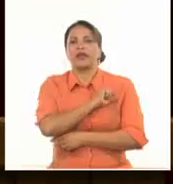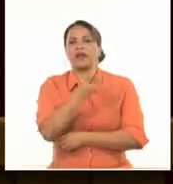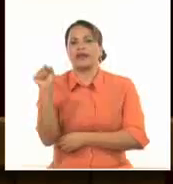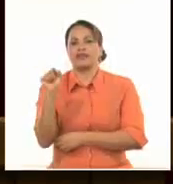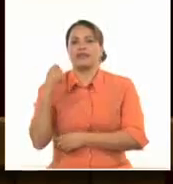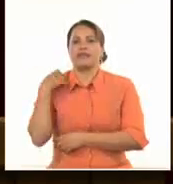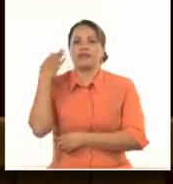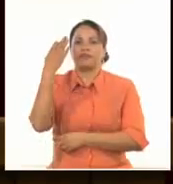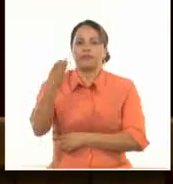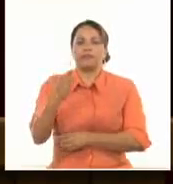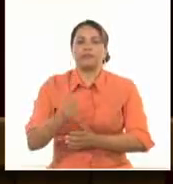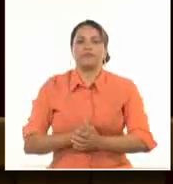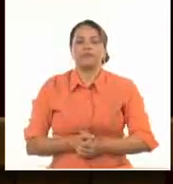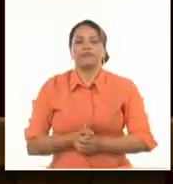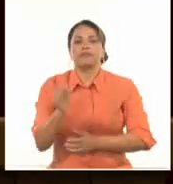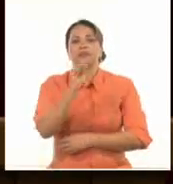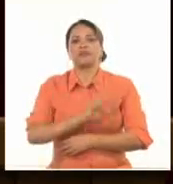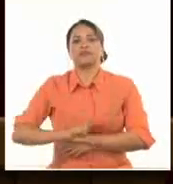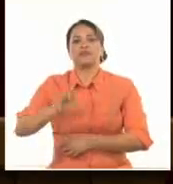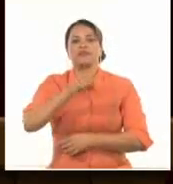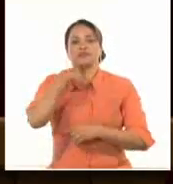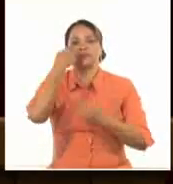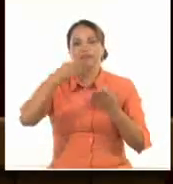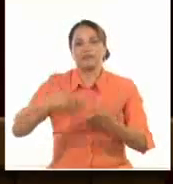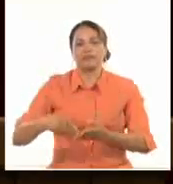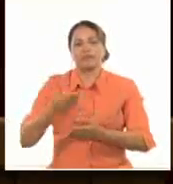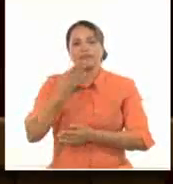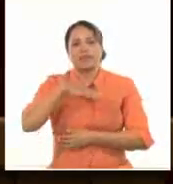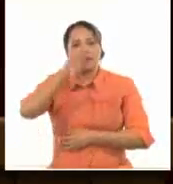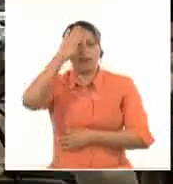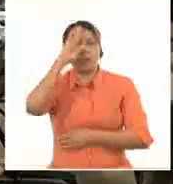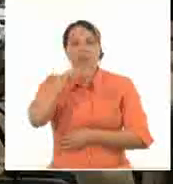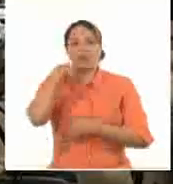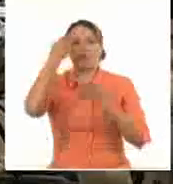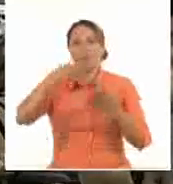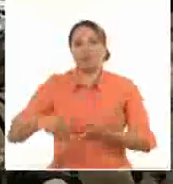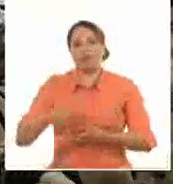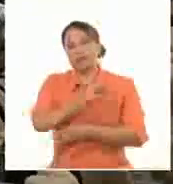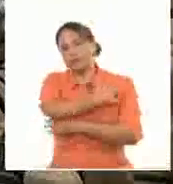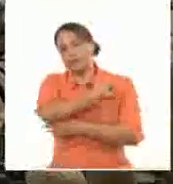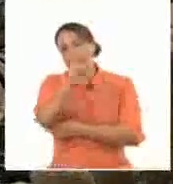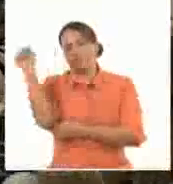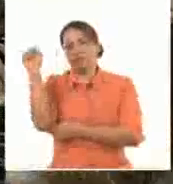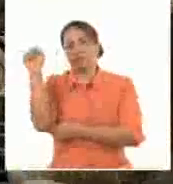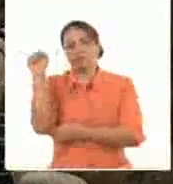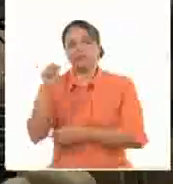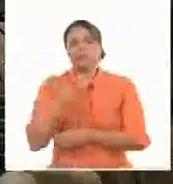siempre. Socialismo o muerte, patria o muerte, vencedores.